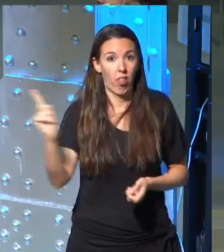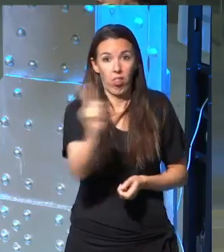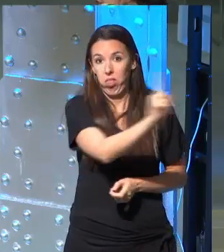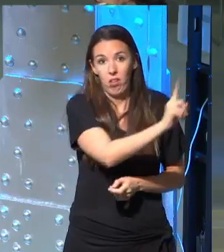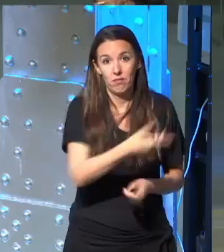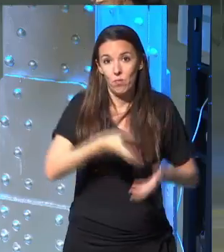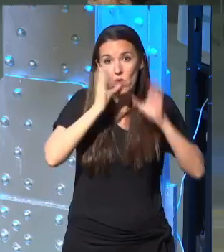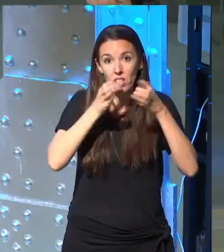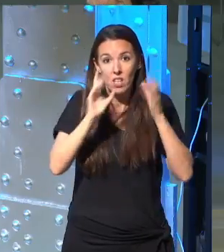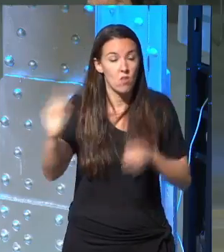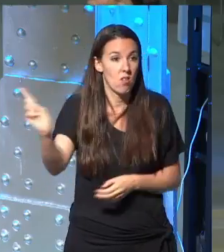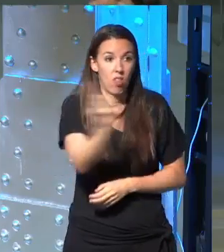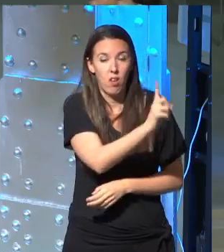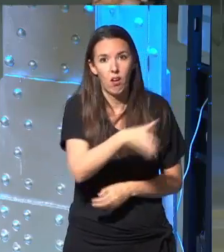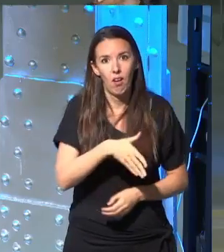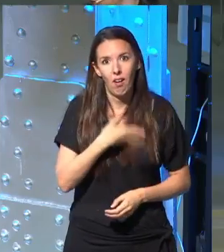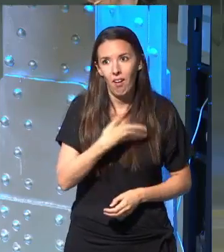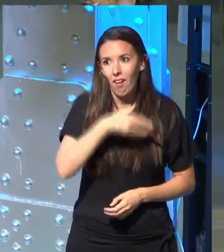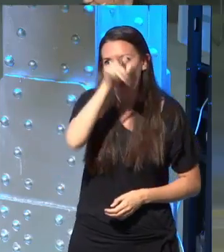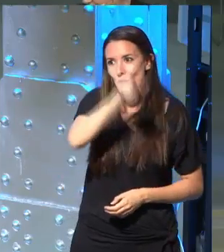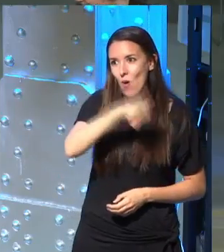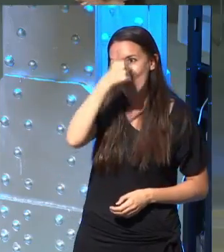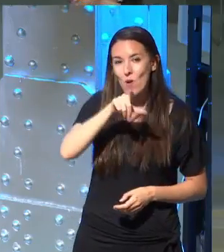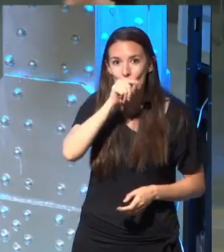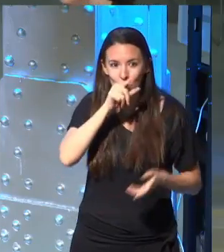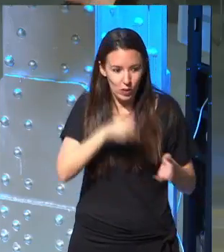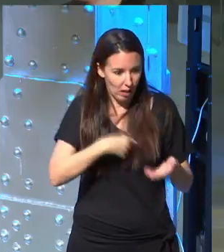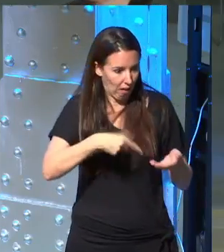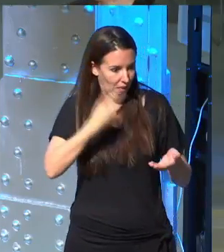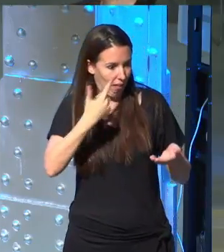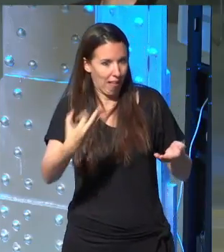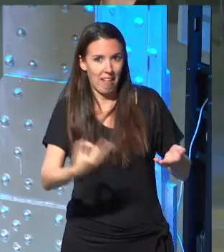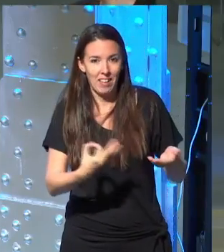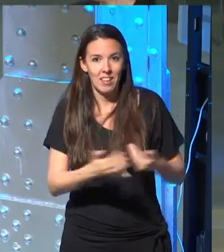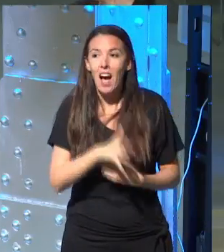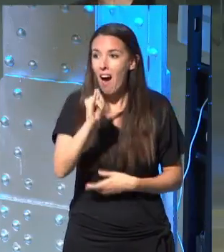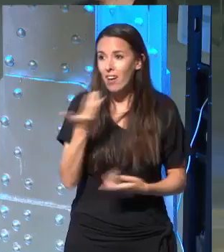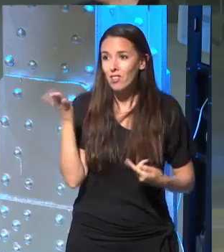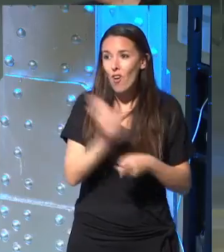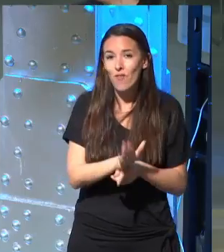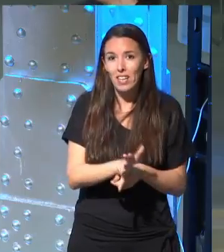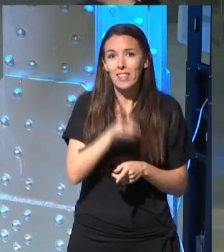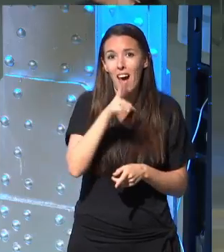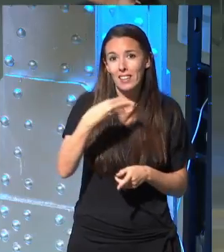allí en el desayuno. Pobre hombre, luego mirando Twitter me gusta. Bueno, ahora tiene una oferta de